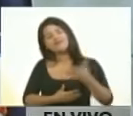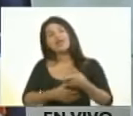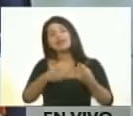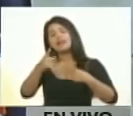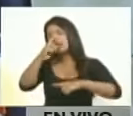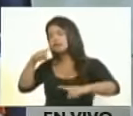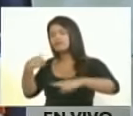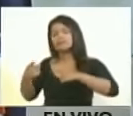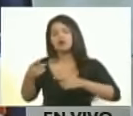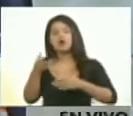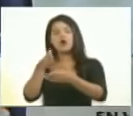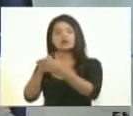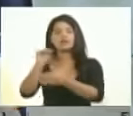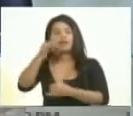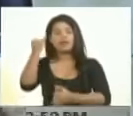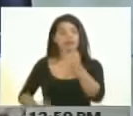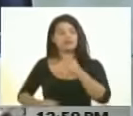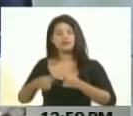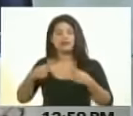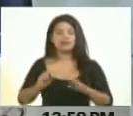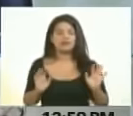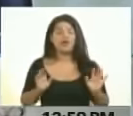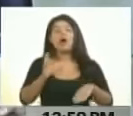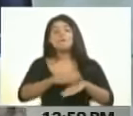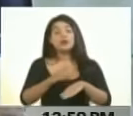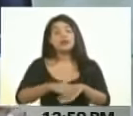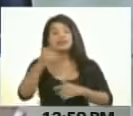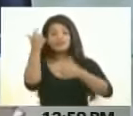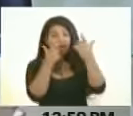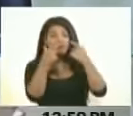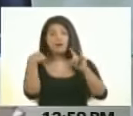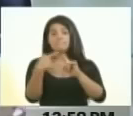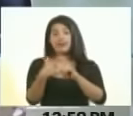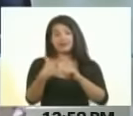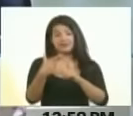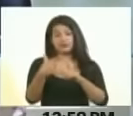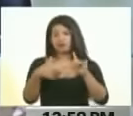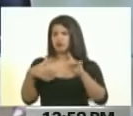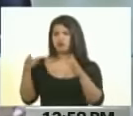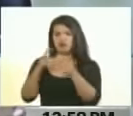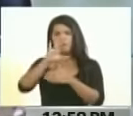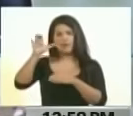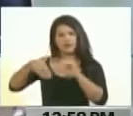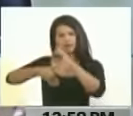Bueno, porque el comandante Chávez con los gigantes del sur derrotaron al ALCA, ¿o no?